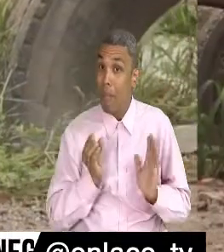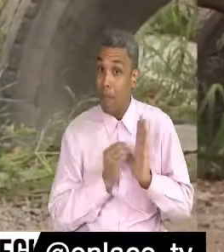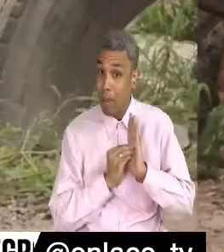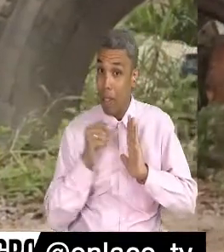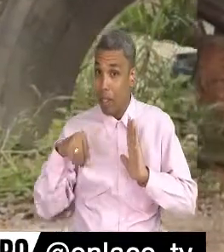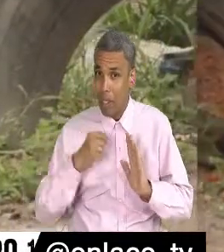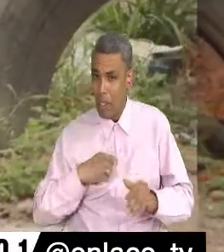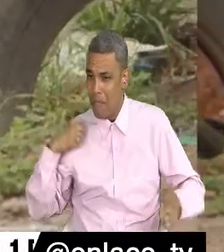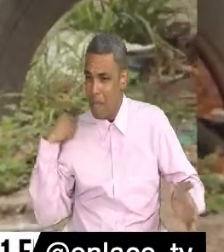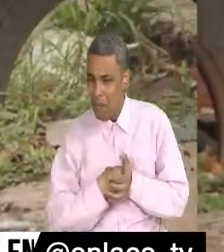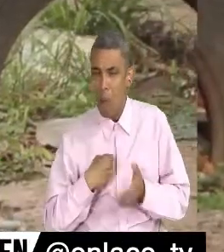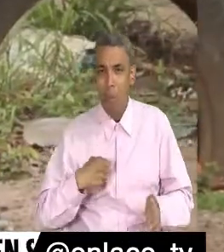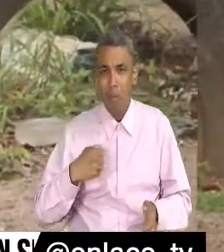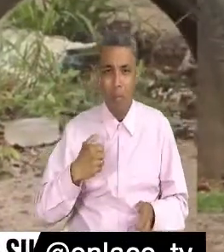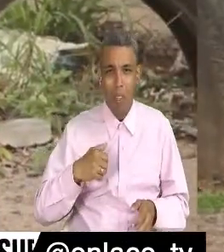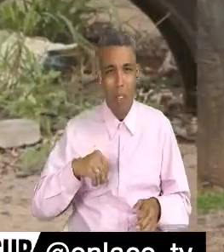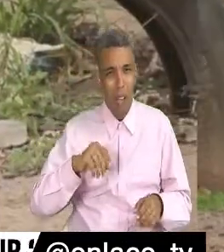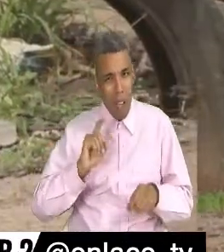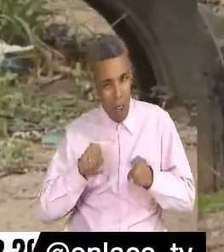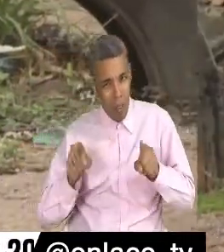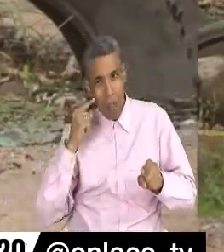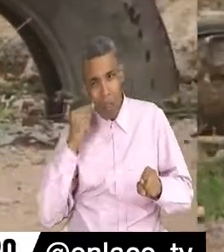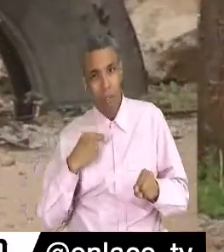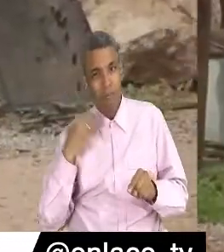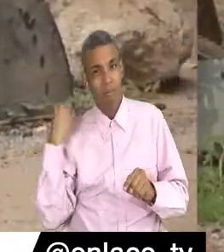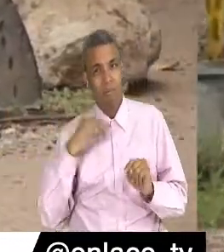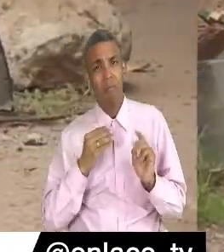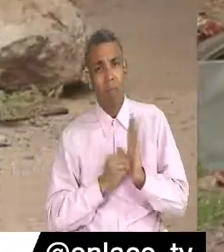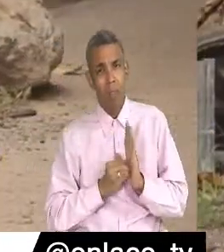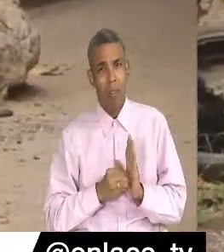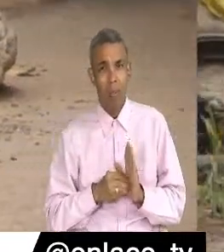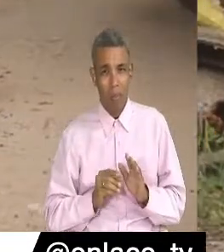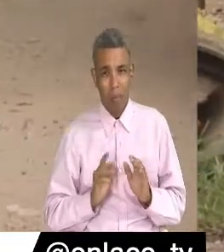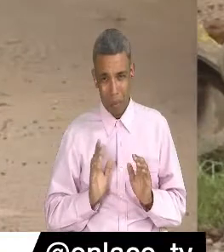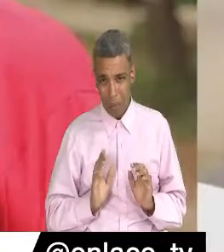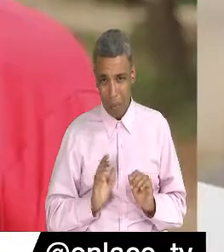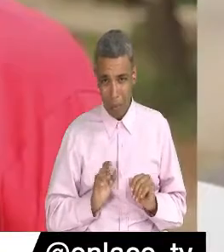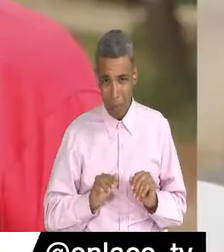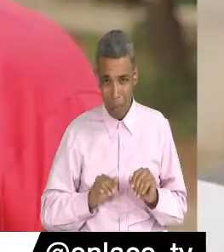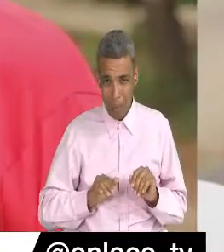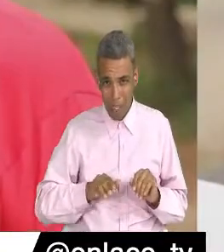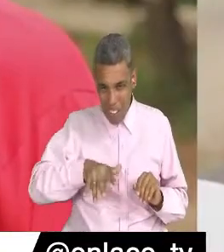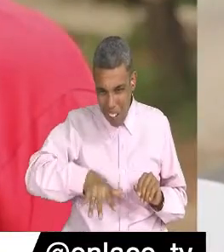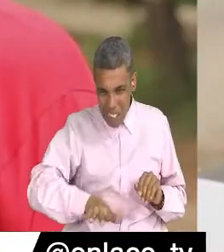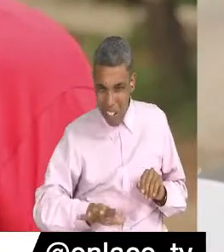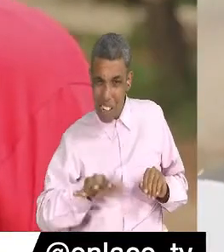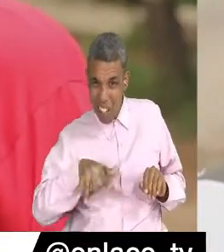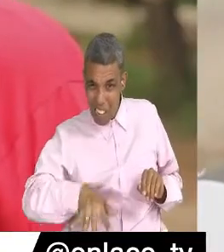involucrados en que el uno quiere pasar al otro y eso, y el hueco no los deja. Pero entonces estamos en eso